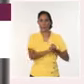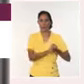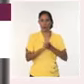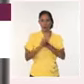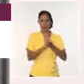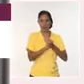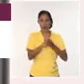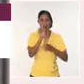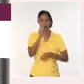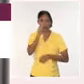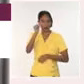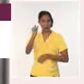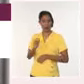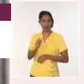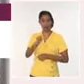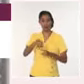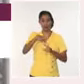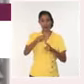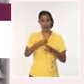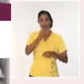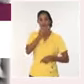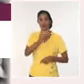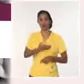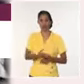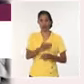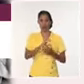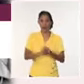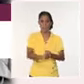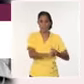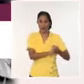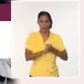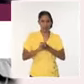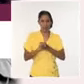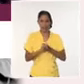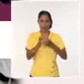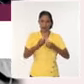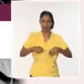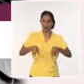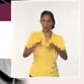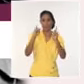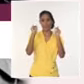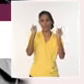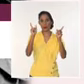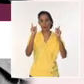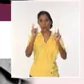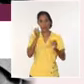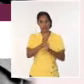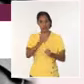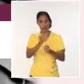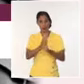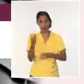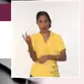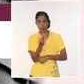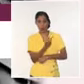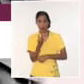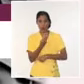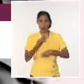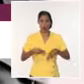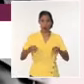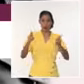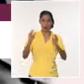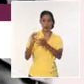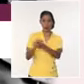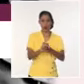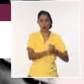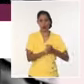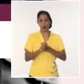Ruz. Amistad que trascendió las fronteras geográficas y políticas, donde marcaron un ejemplo de cooperación y apoyo mutuo contra la opresión